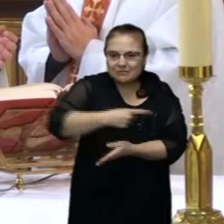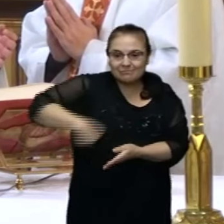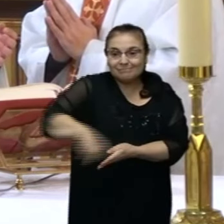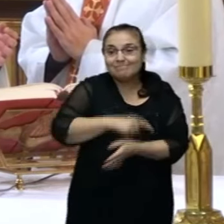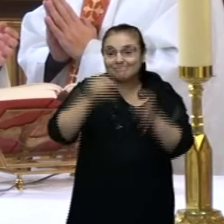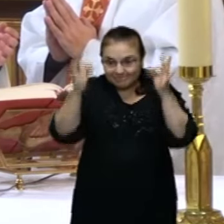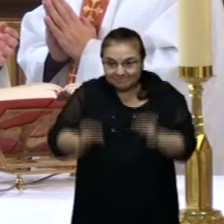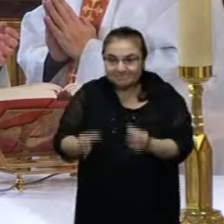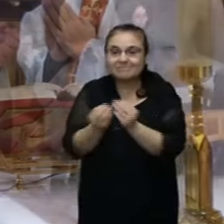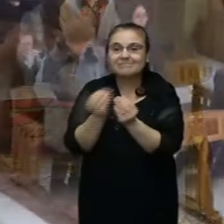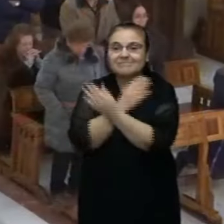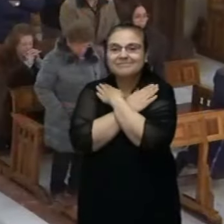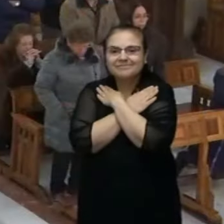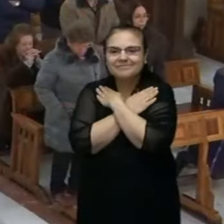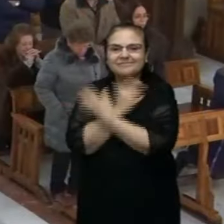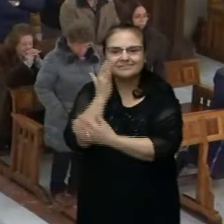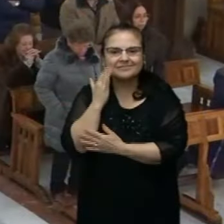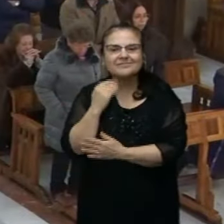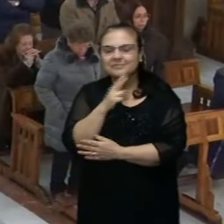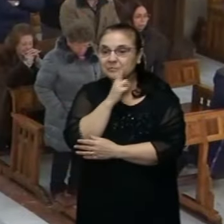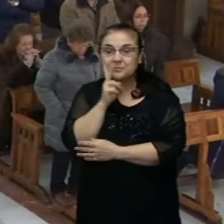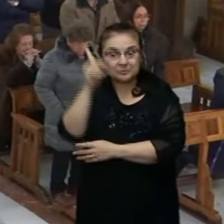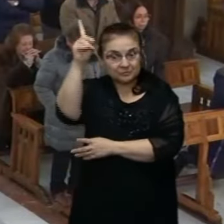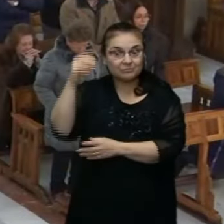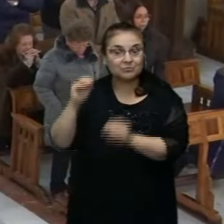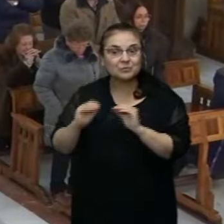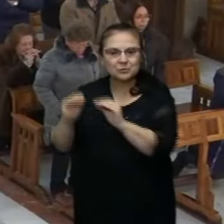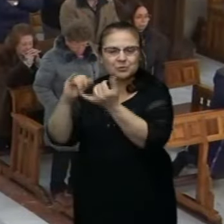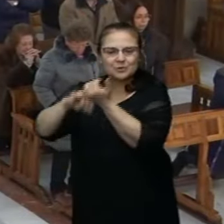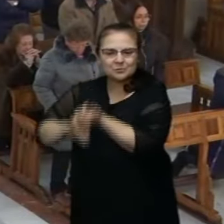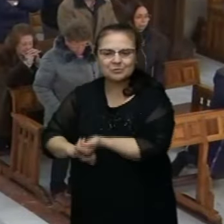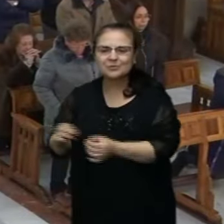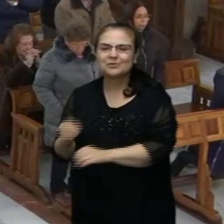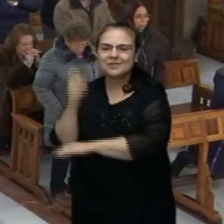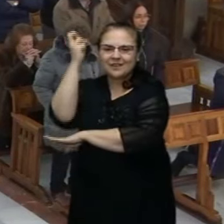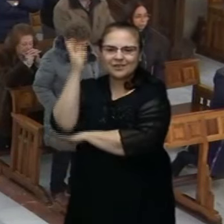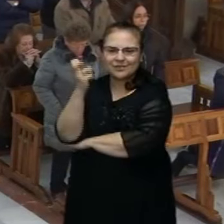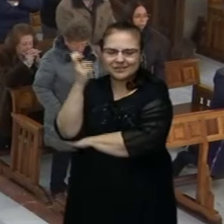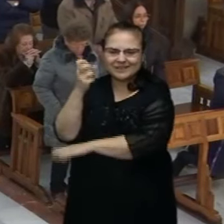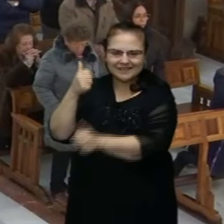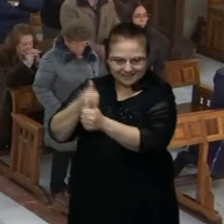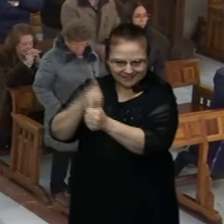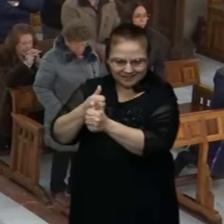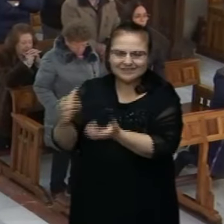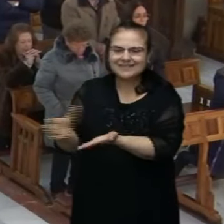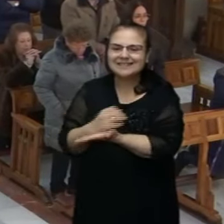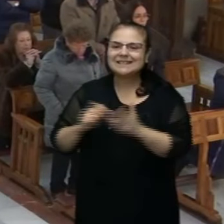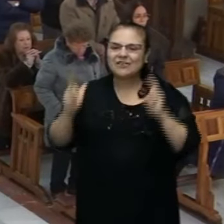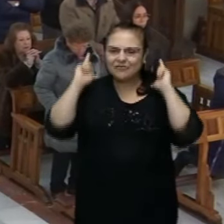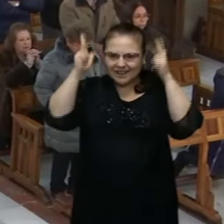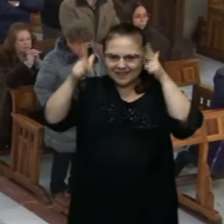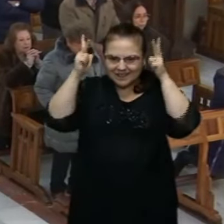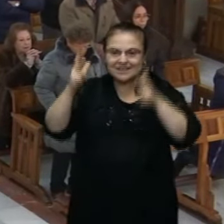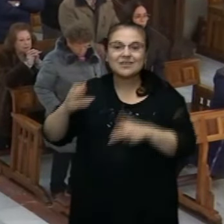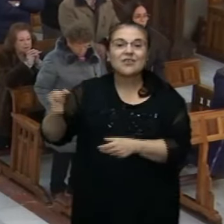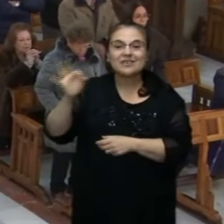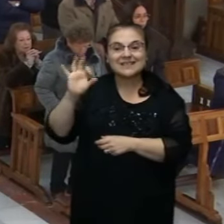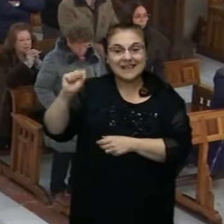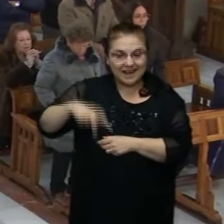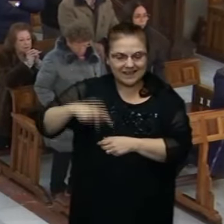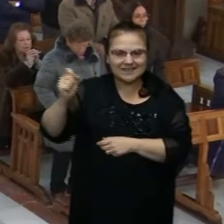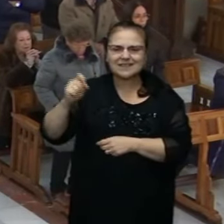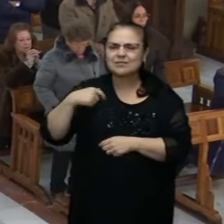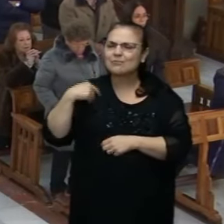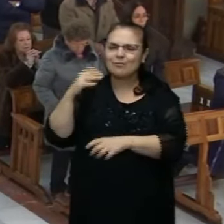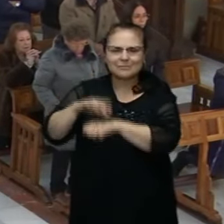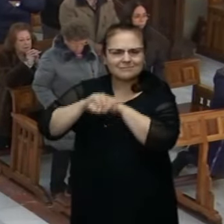Y así con María la Virgen, Madre de Dios, su esposo San José los Apóstoles, San Francisco de Sales, y cuantos vivieron en tu amistad